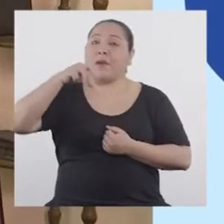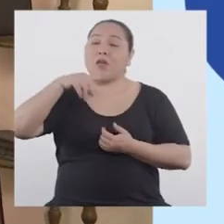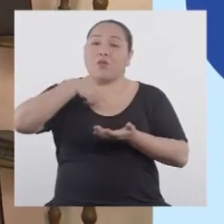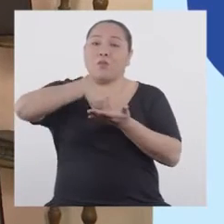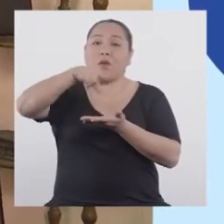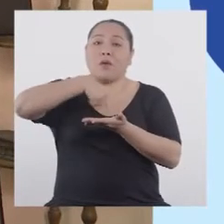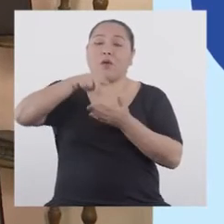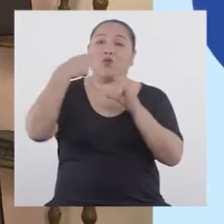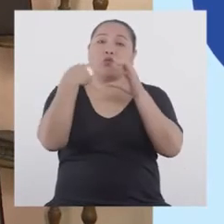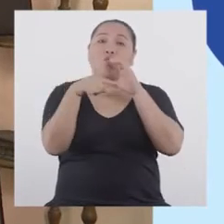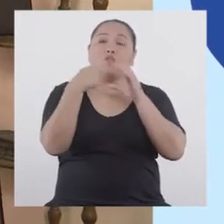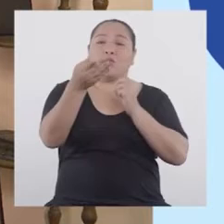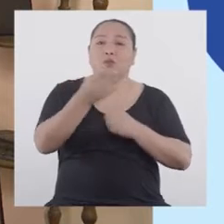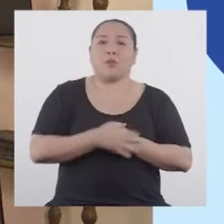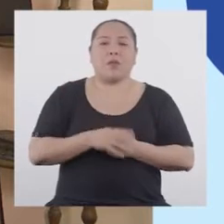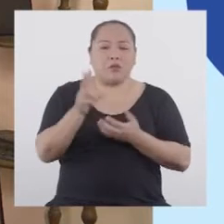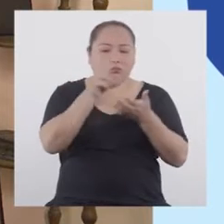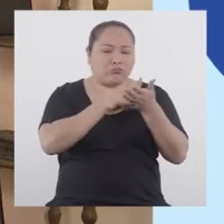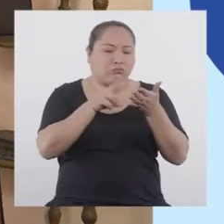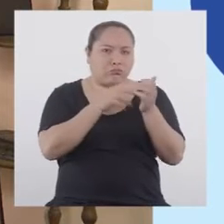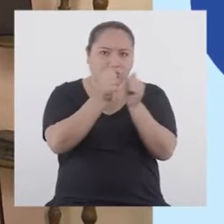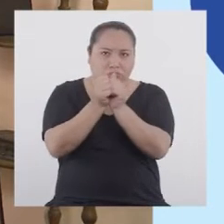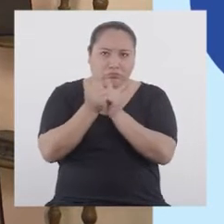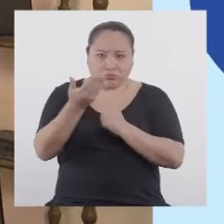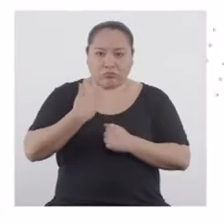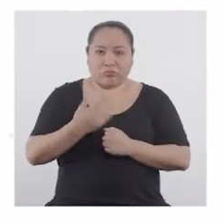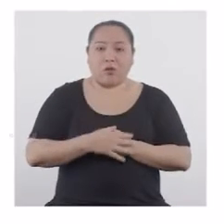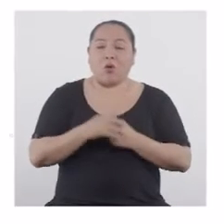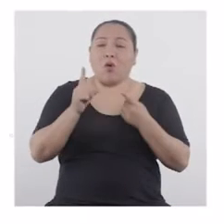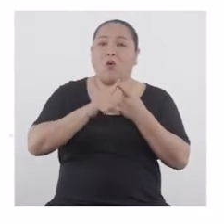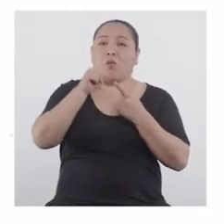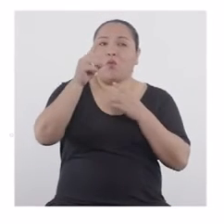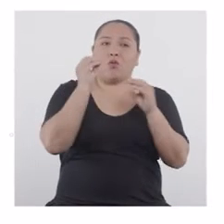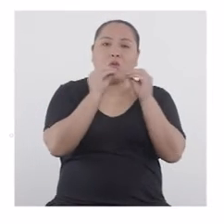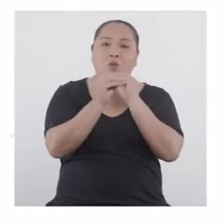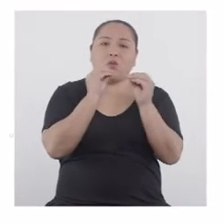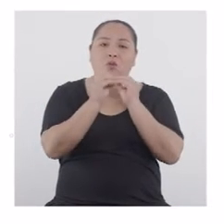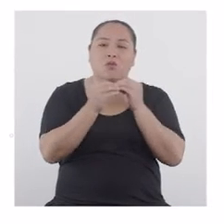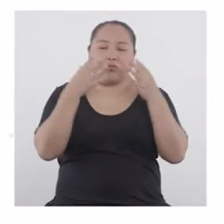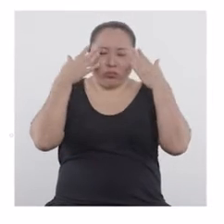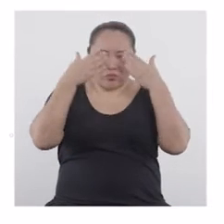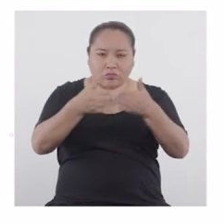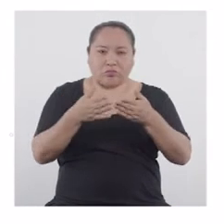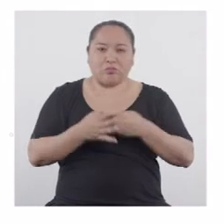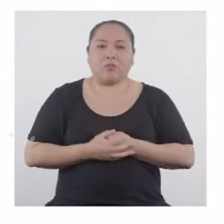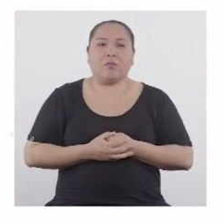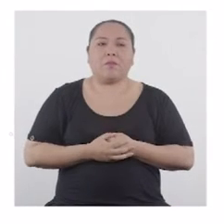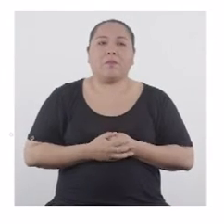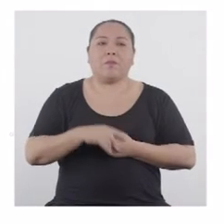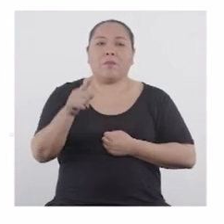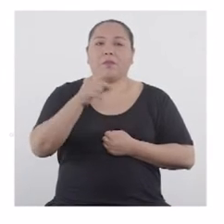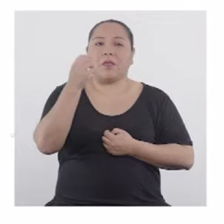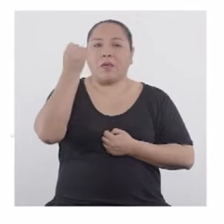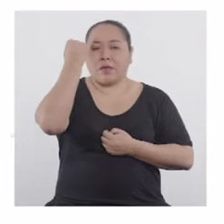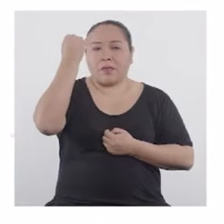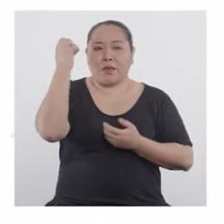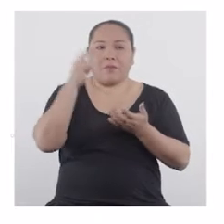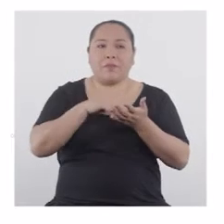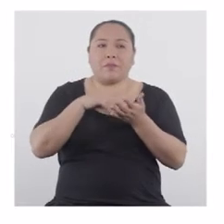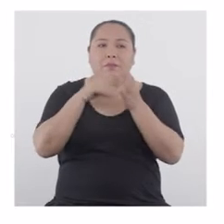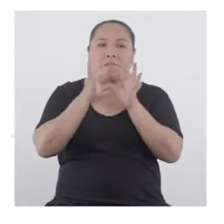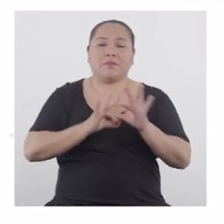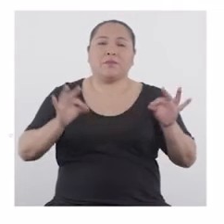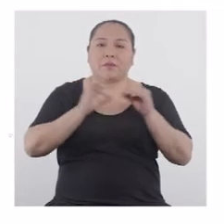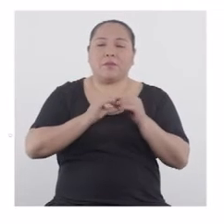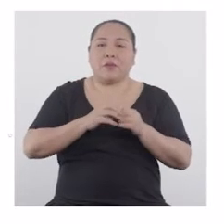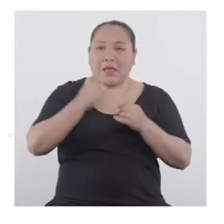esa información a tu correo para que la leas conmigo. 1. Ajusta el foco. Uno de los aspectos más